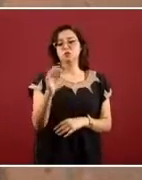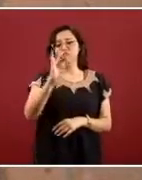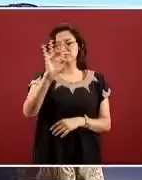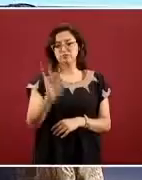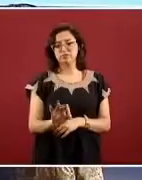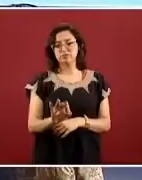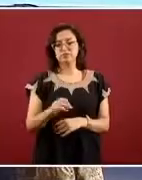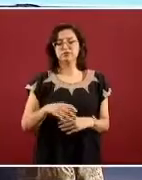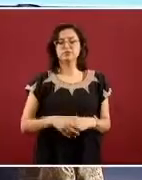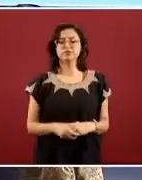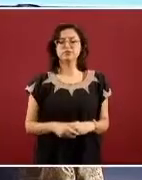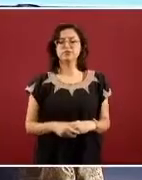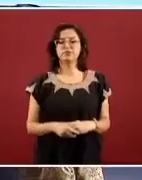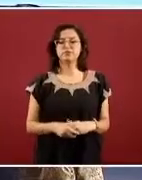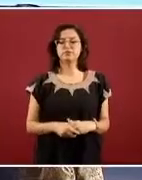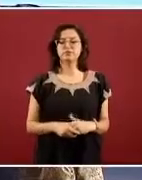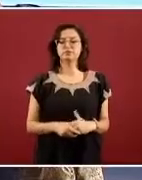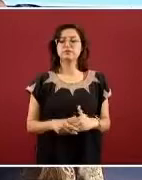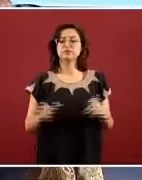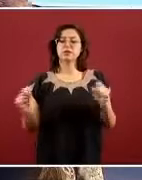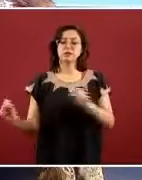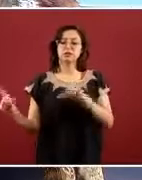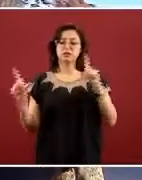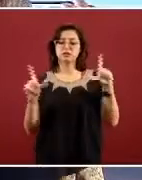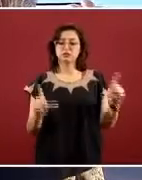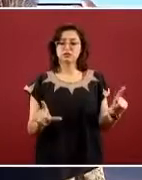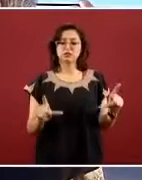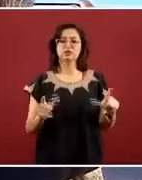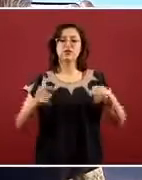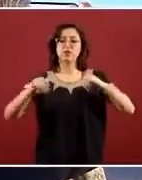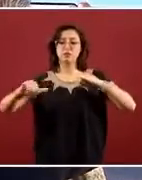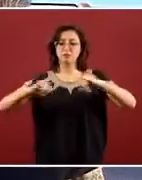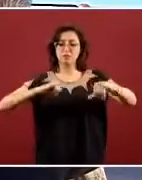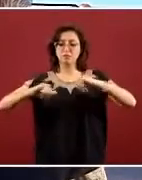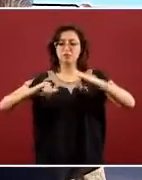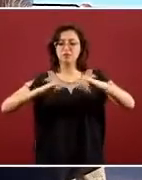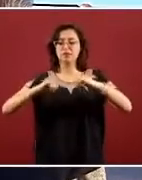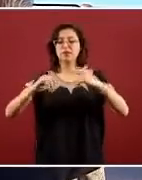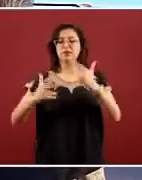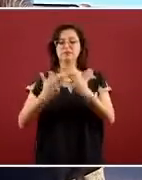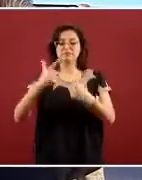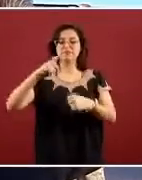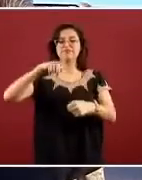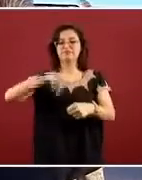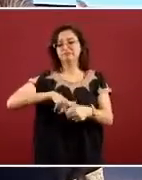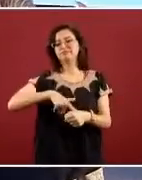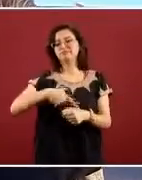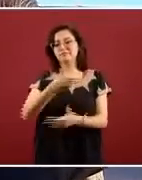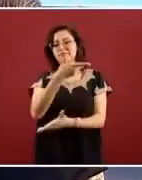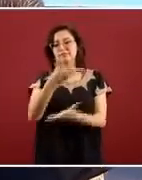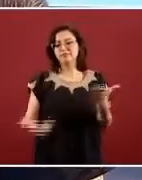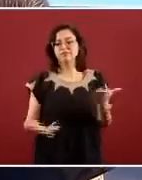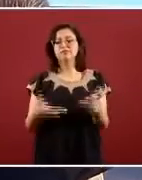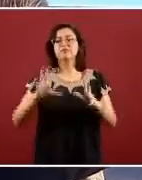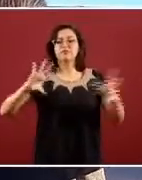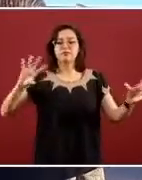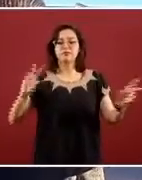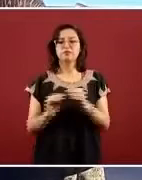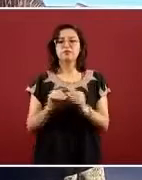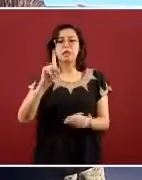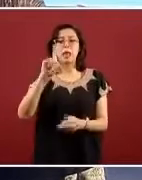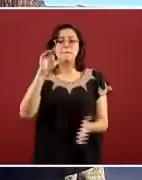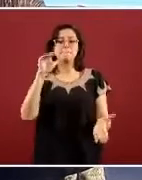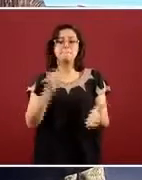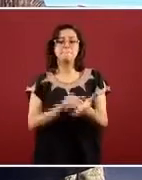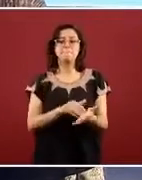5.1%. Si pasamos a la siguiente, vemos ahora nuestro panorama nacional. El día de hoy actualizamos a 1.510